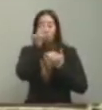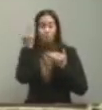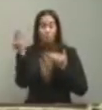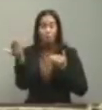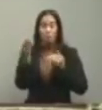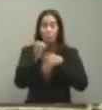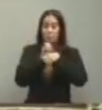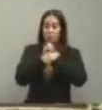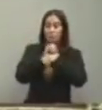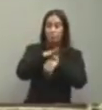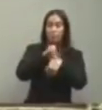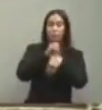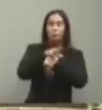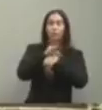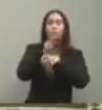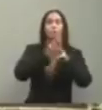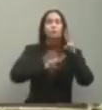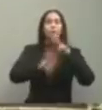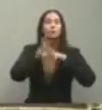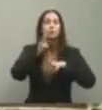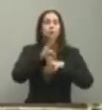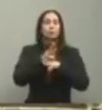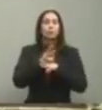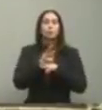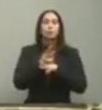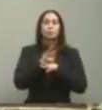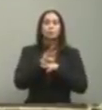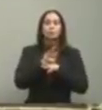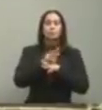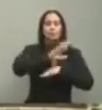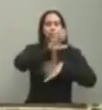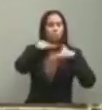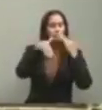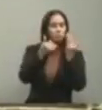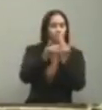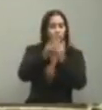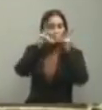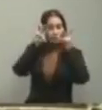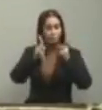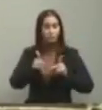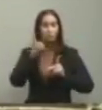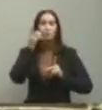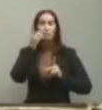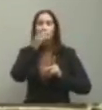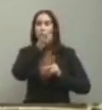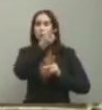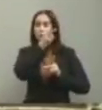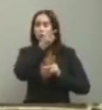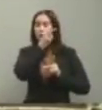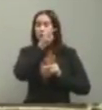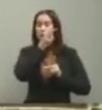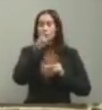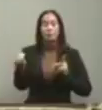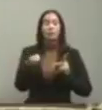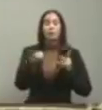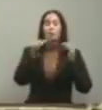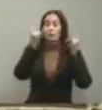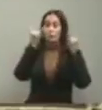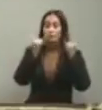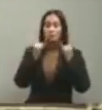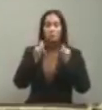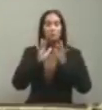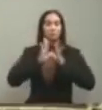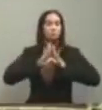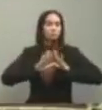científica de circulación del virus por tanto todos los ciudadanos dominicanos hasta prueben contrario pueden